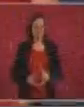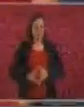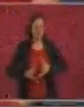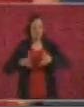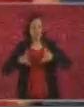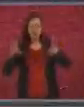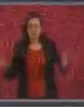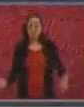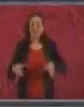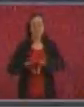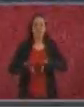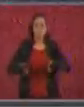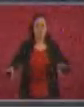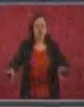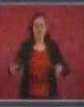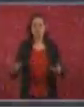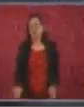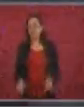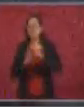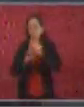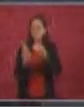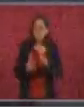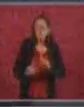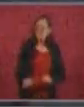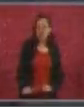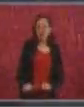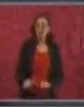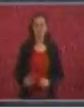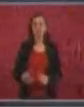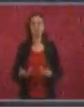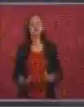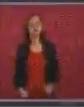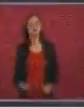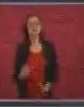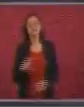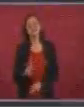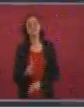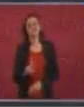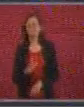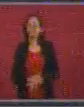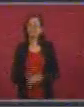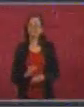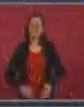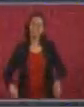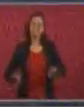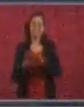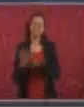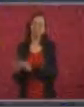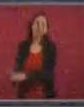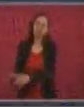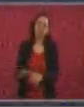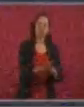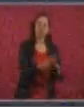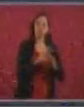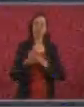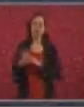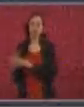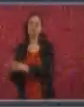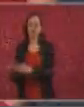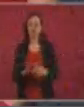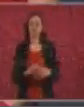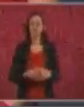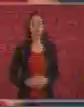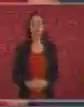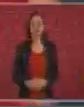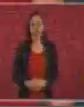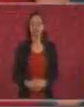los deja operar el día de la elección, y la situación se invierte en el 2016. El PRI no